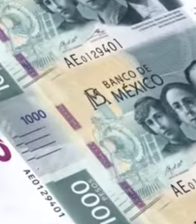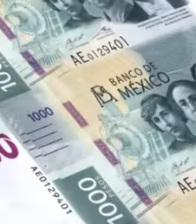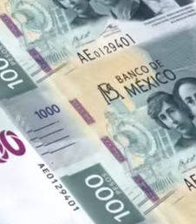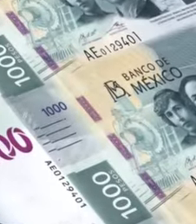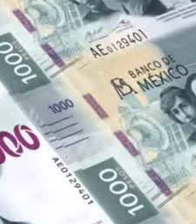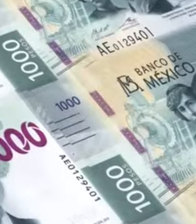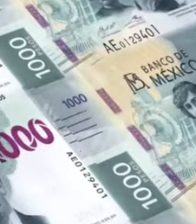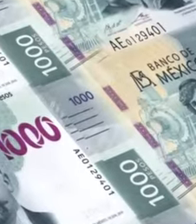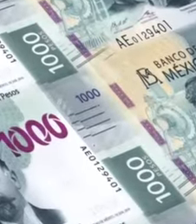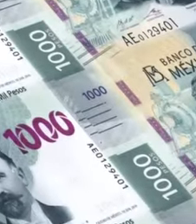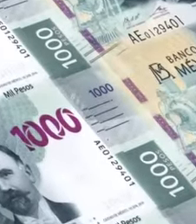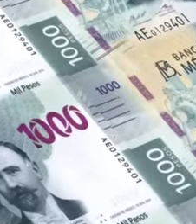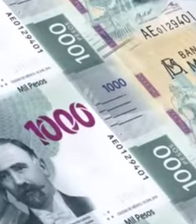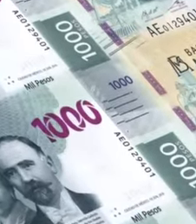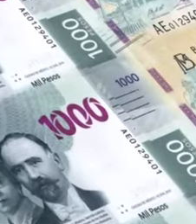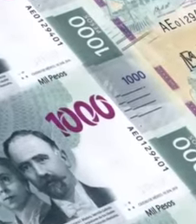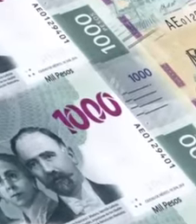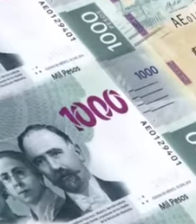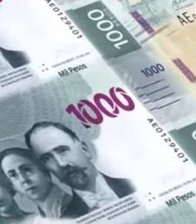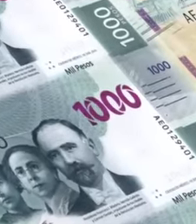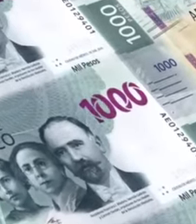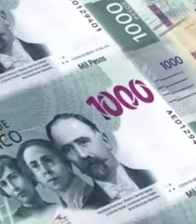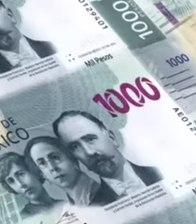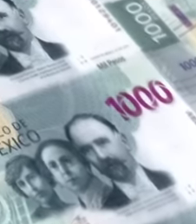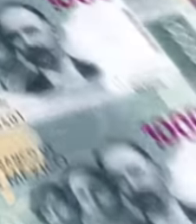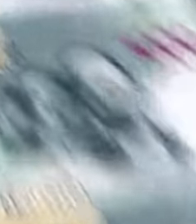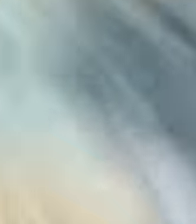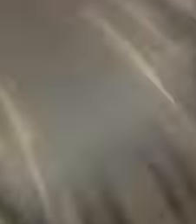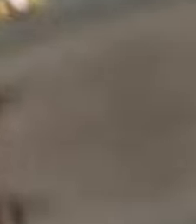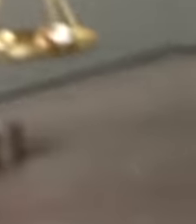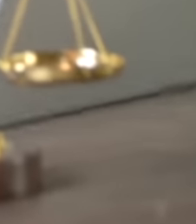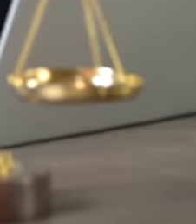se obtienen día a día en Banco Azteca.